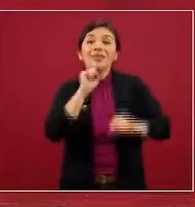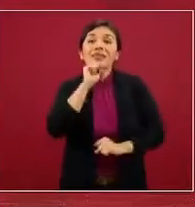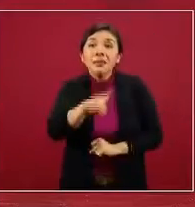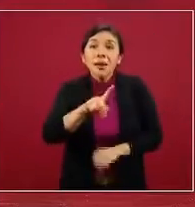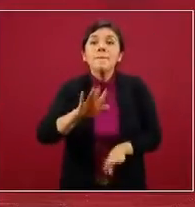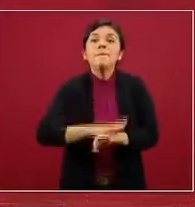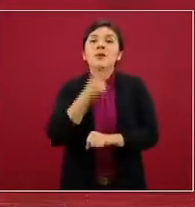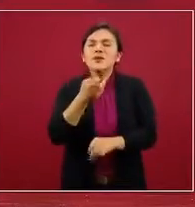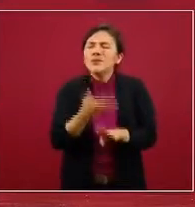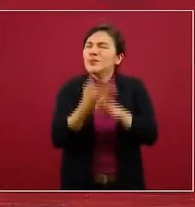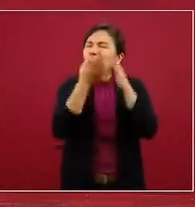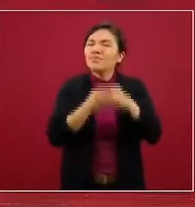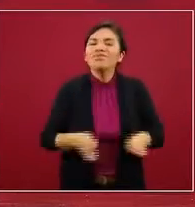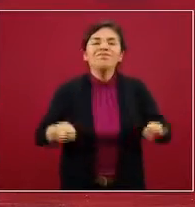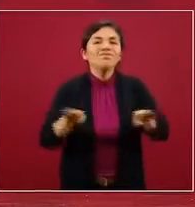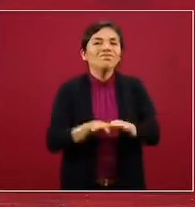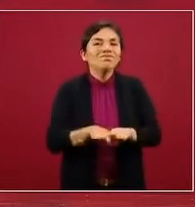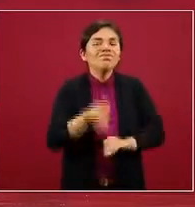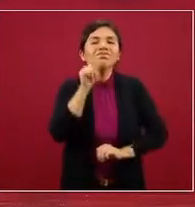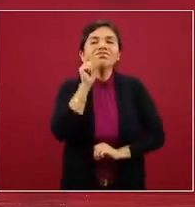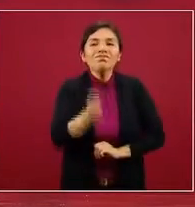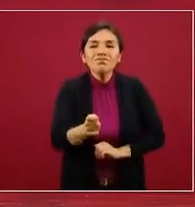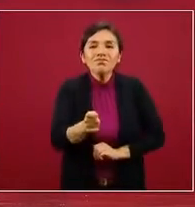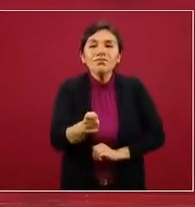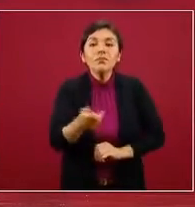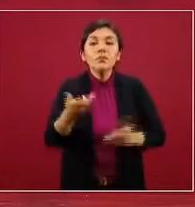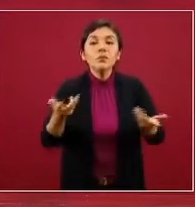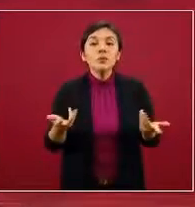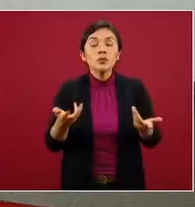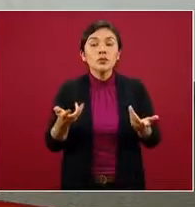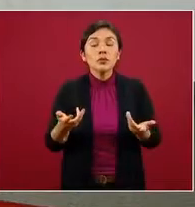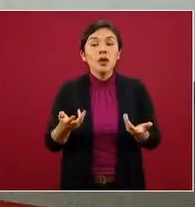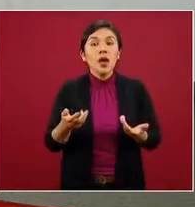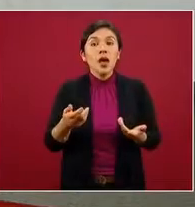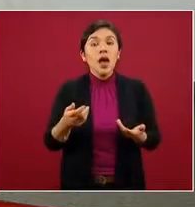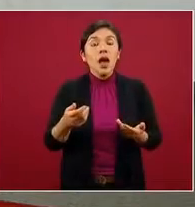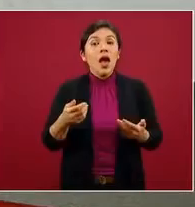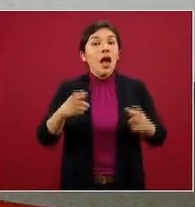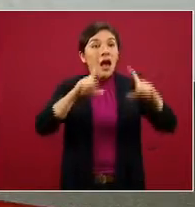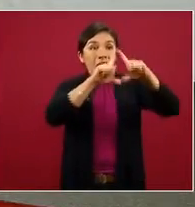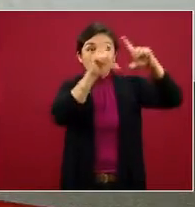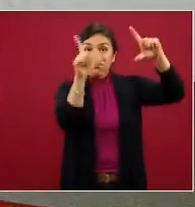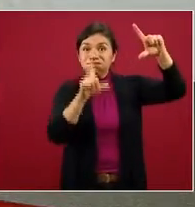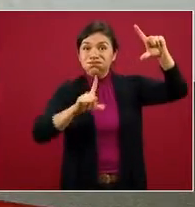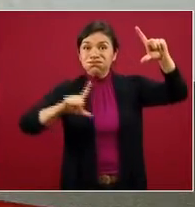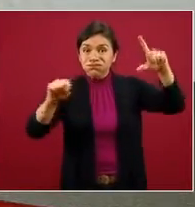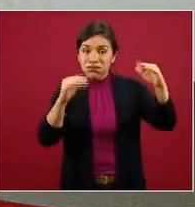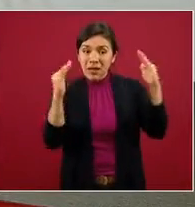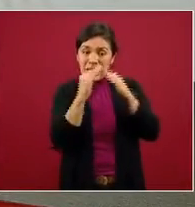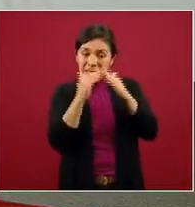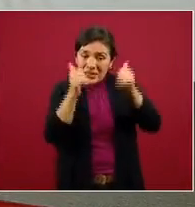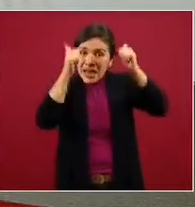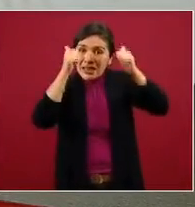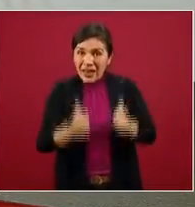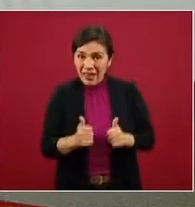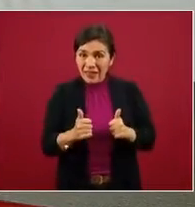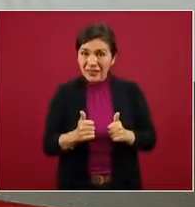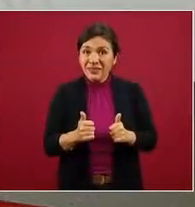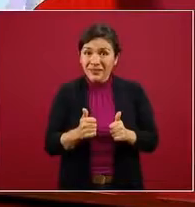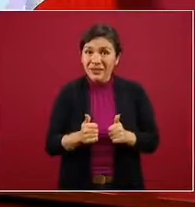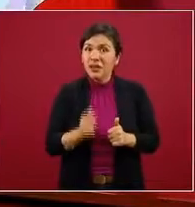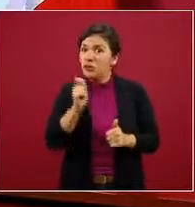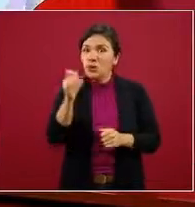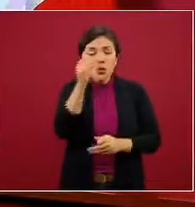sido muy importante que de una jornada nacional de sana distancia, en donde en